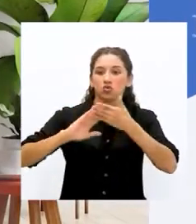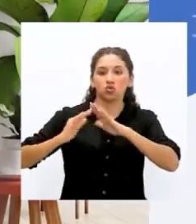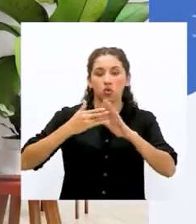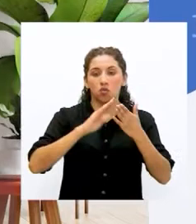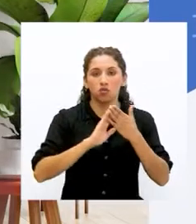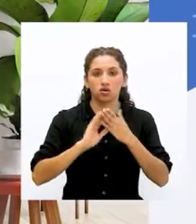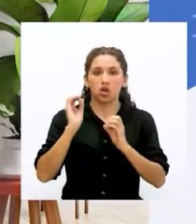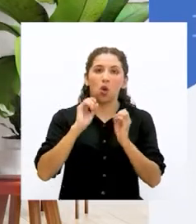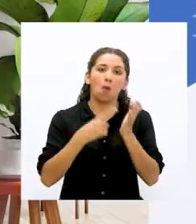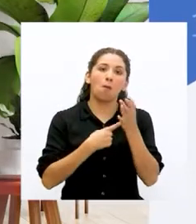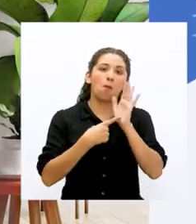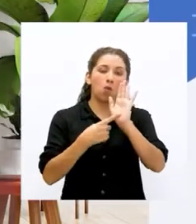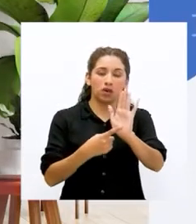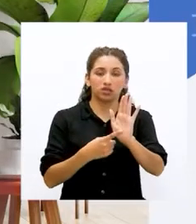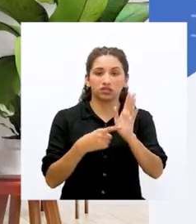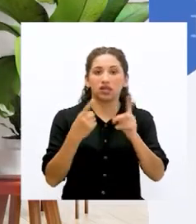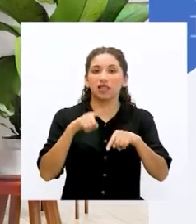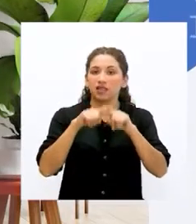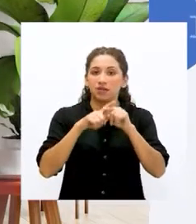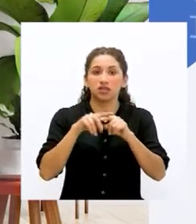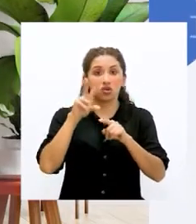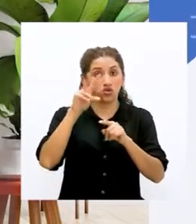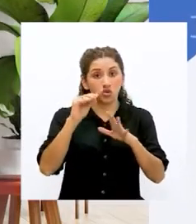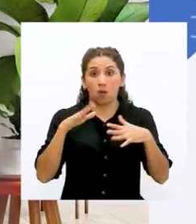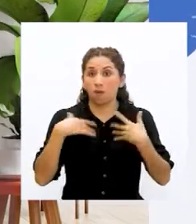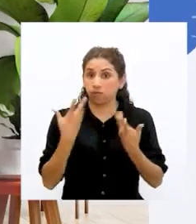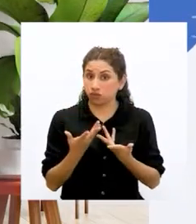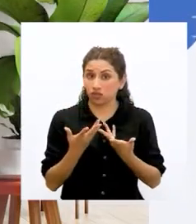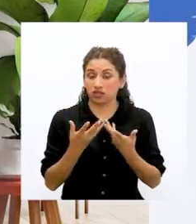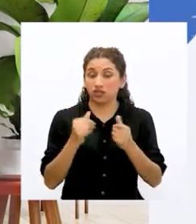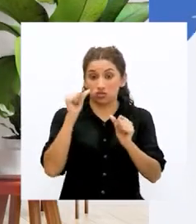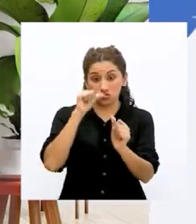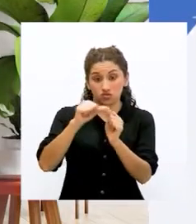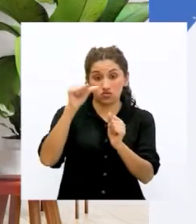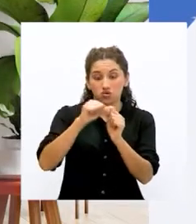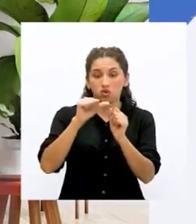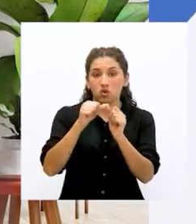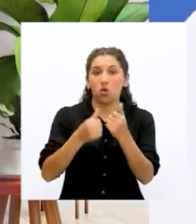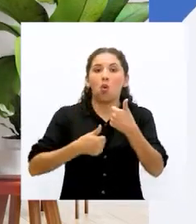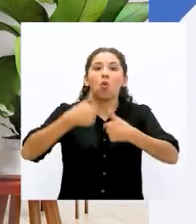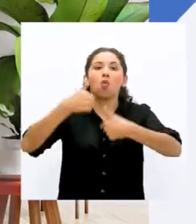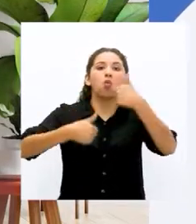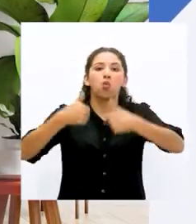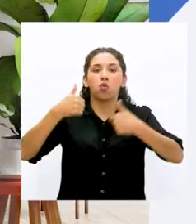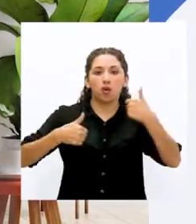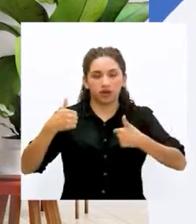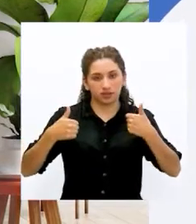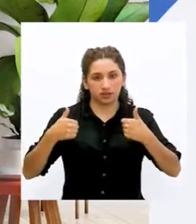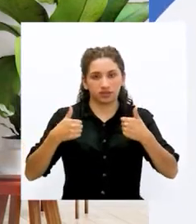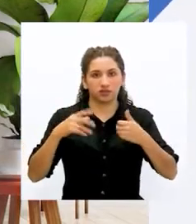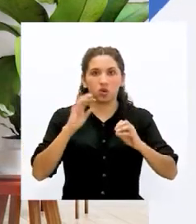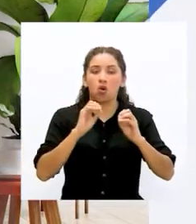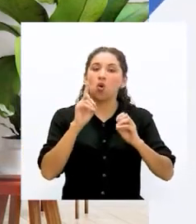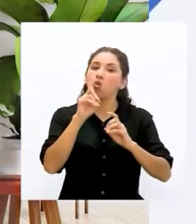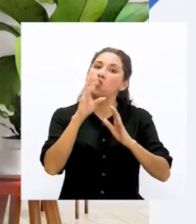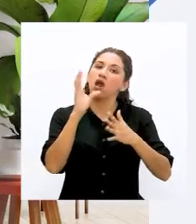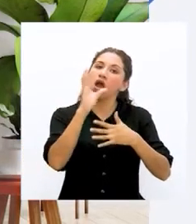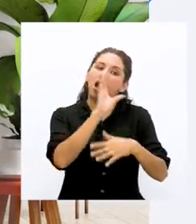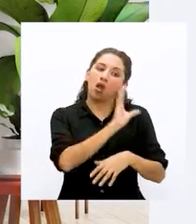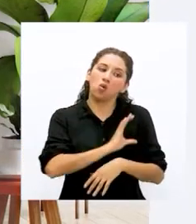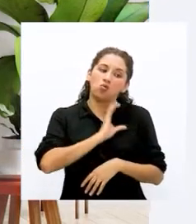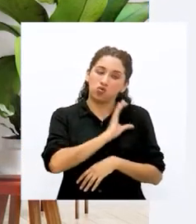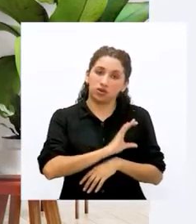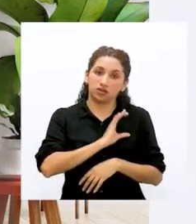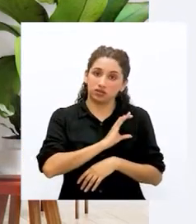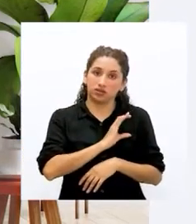Las que no se pueden medir a través de números se llaman cualitativas, ya que describen un atributo o una cualidad. Y las